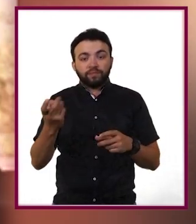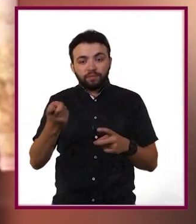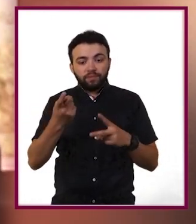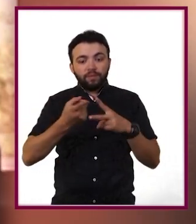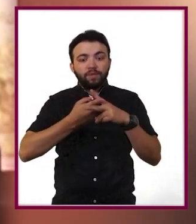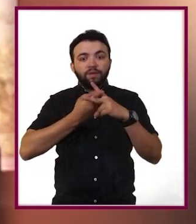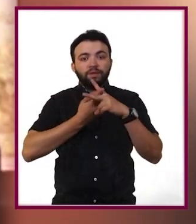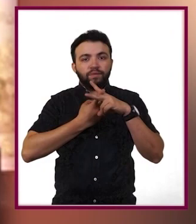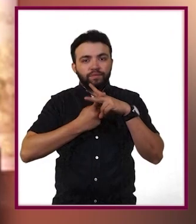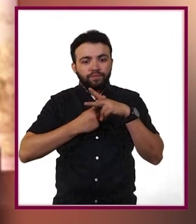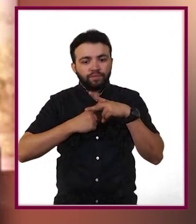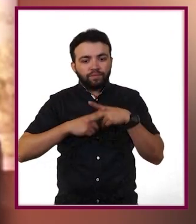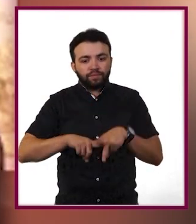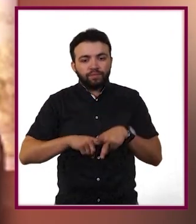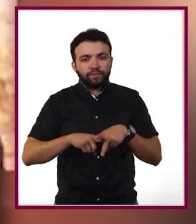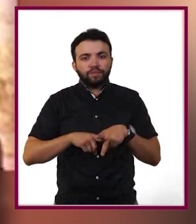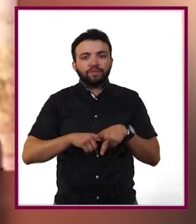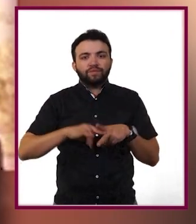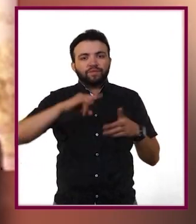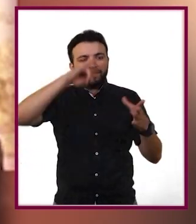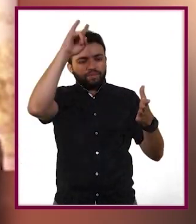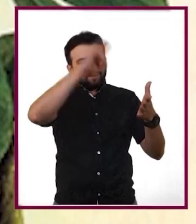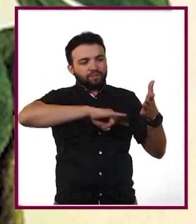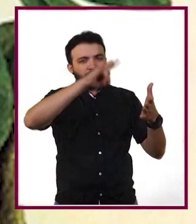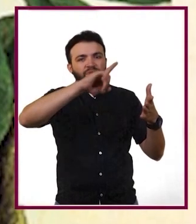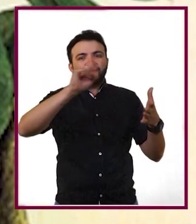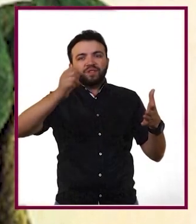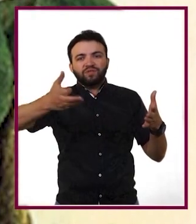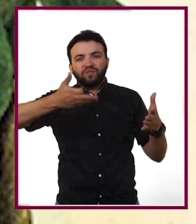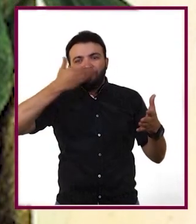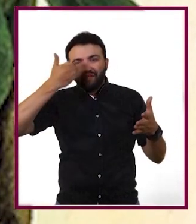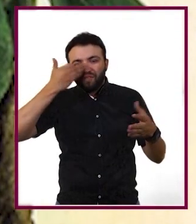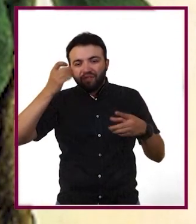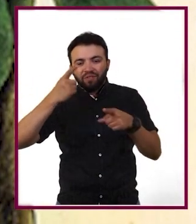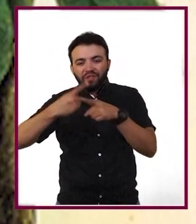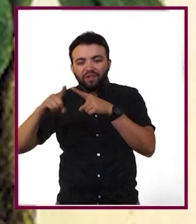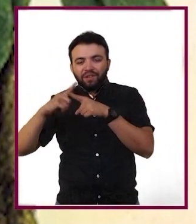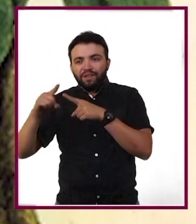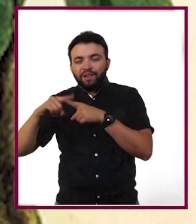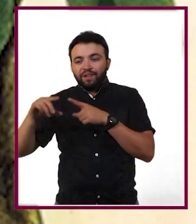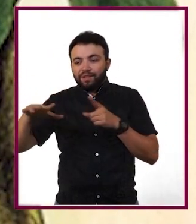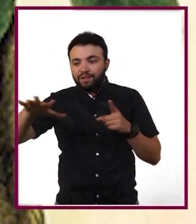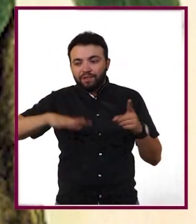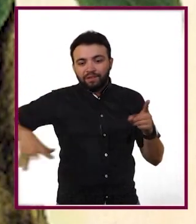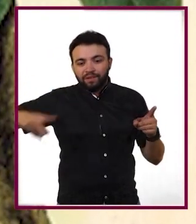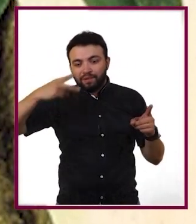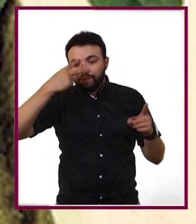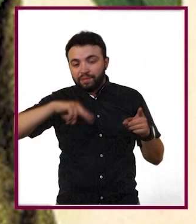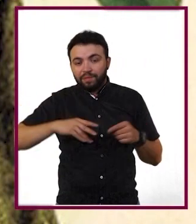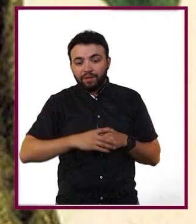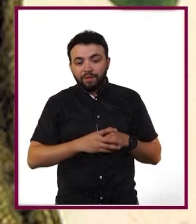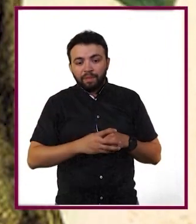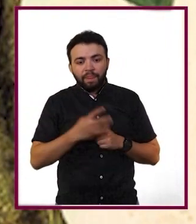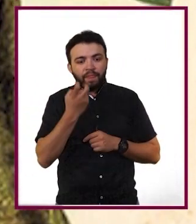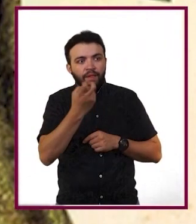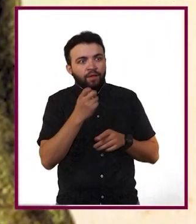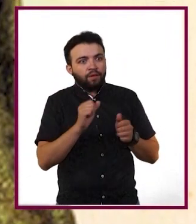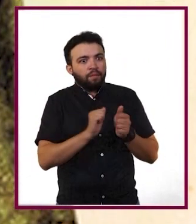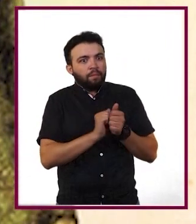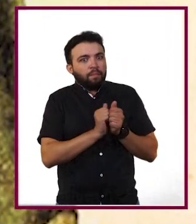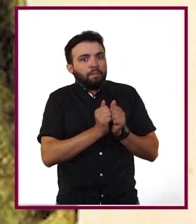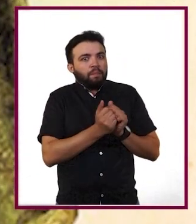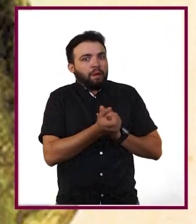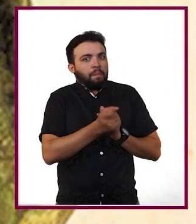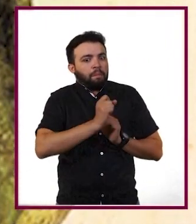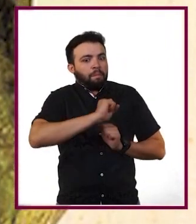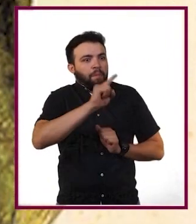ciencias, de botánica específicamente, empieza a hacer una serie de láminas de la flora del Valle de México. Y